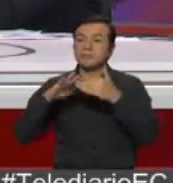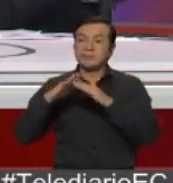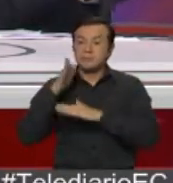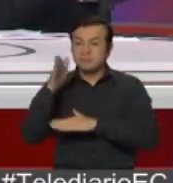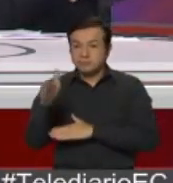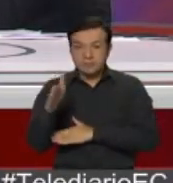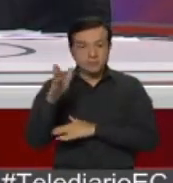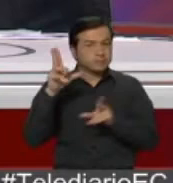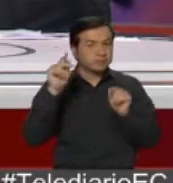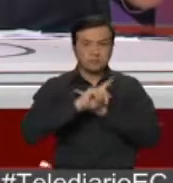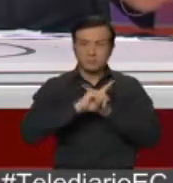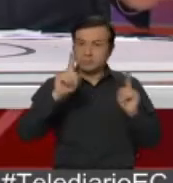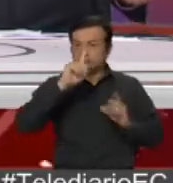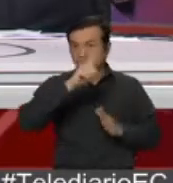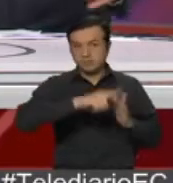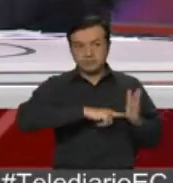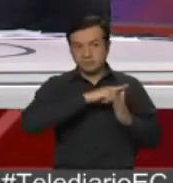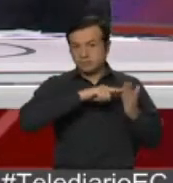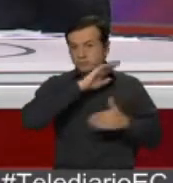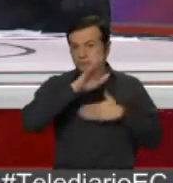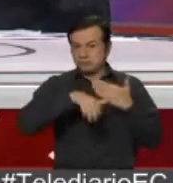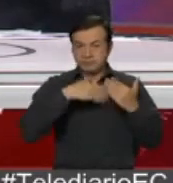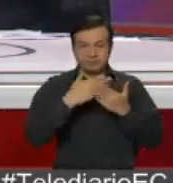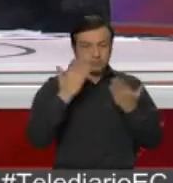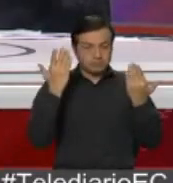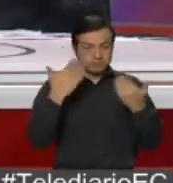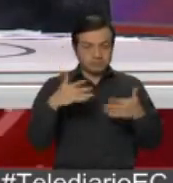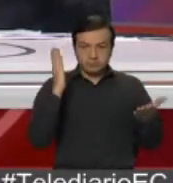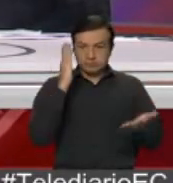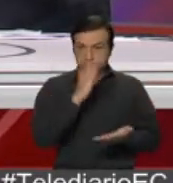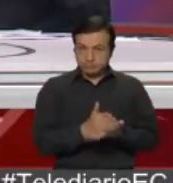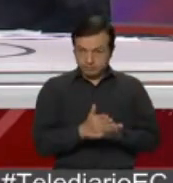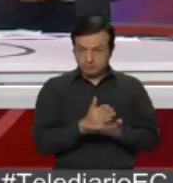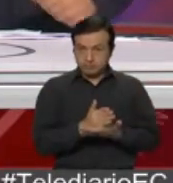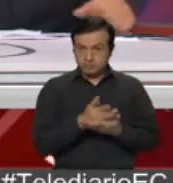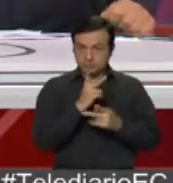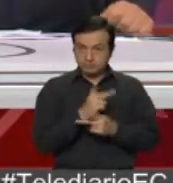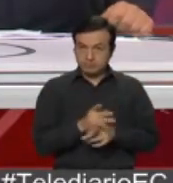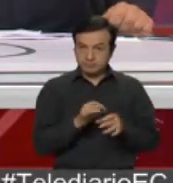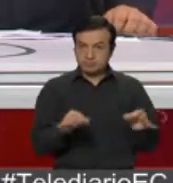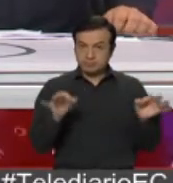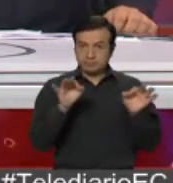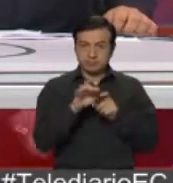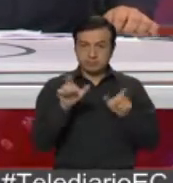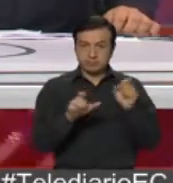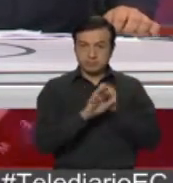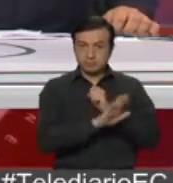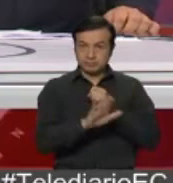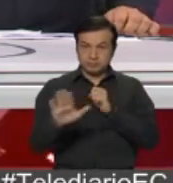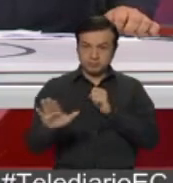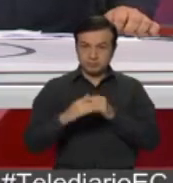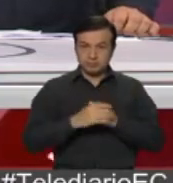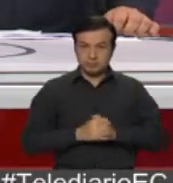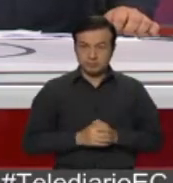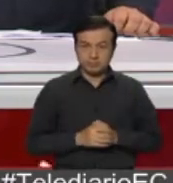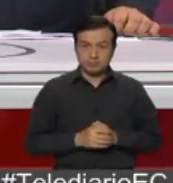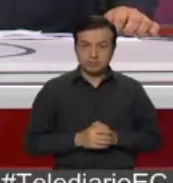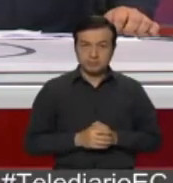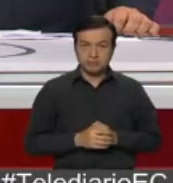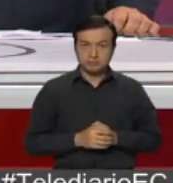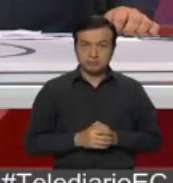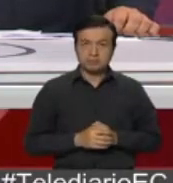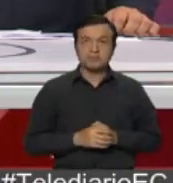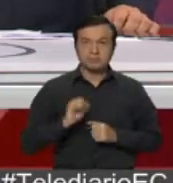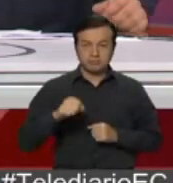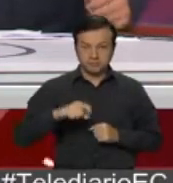y el Cuyabeno, completamente restringidas también para asegurar la integridad y la protección de los pueblos ancestrales.